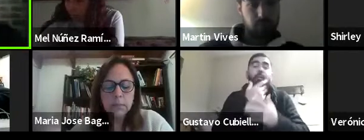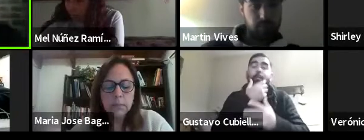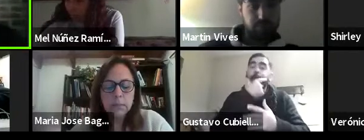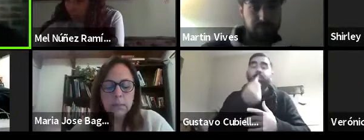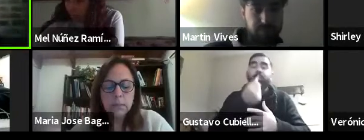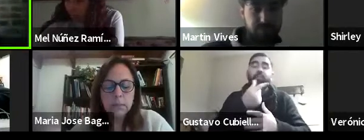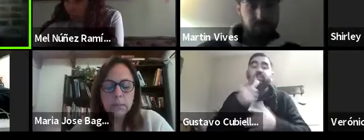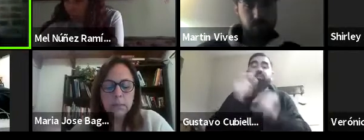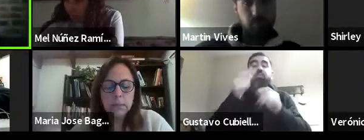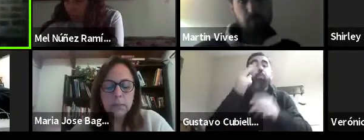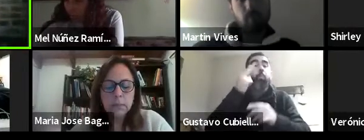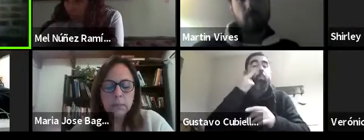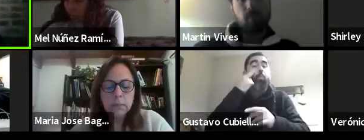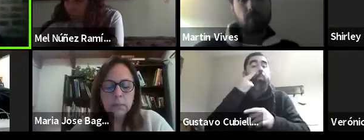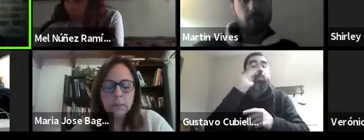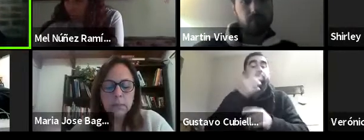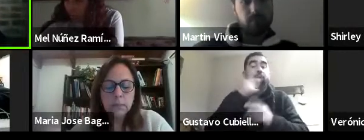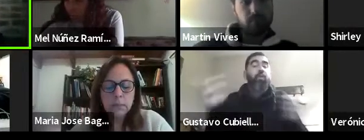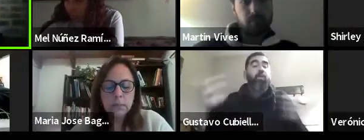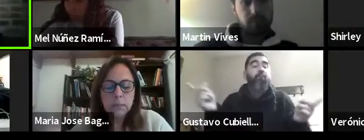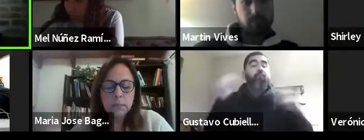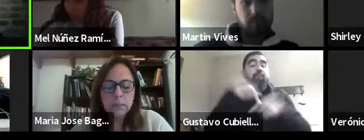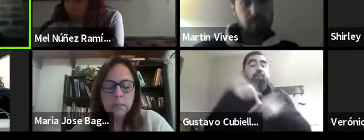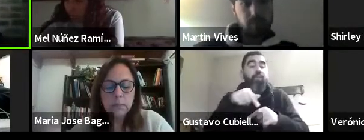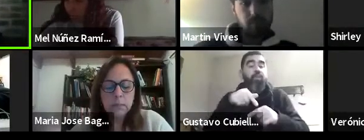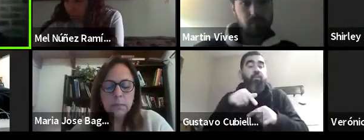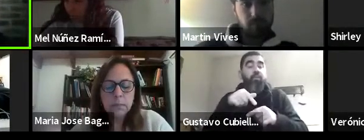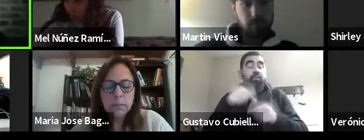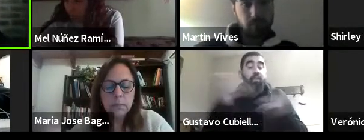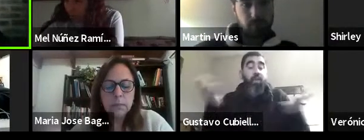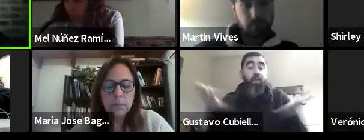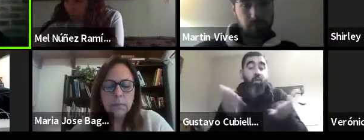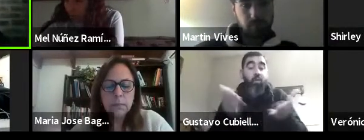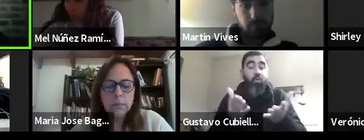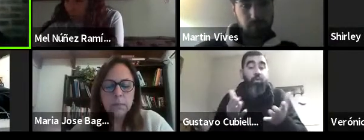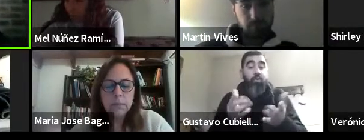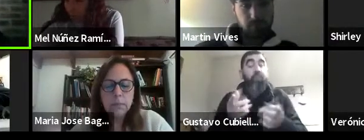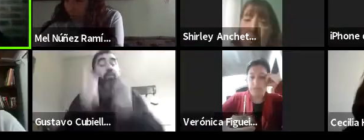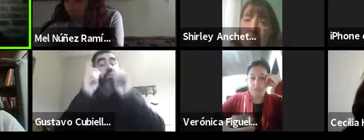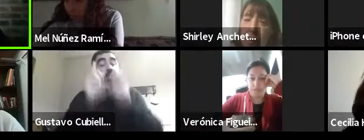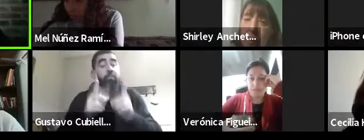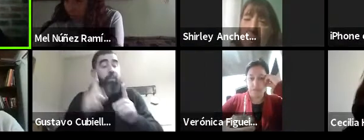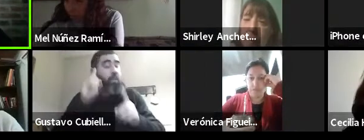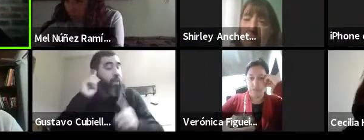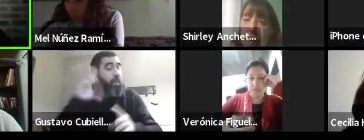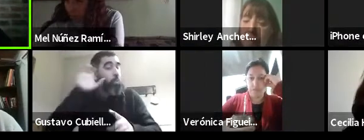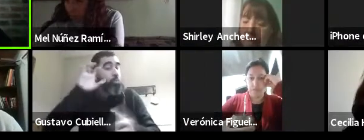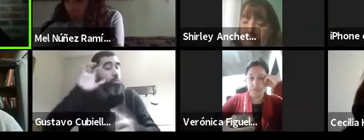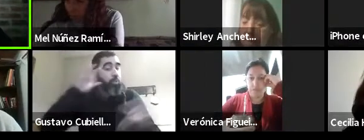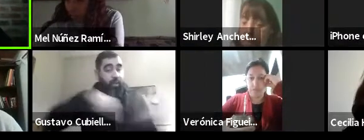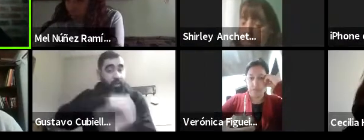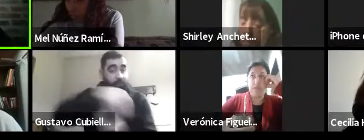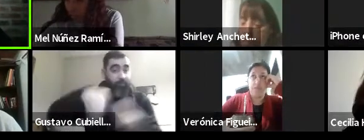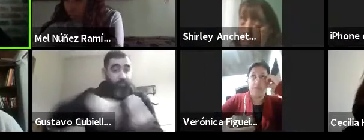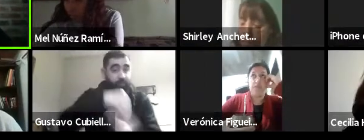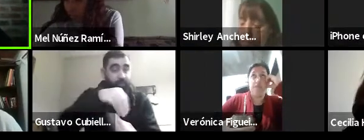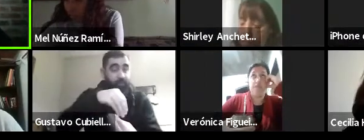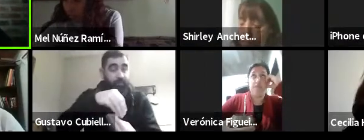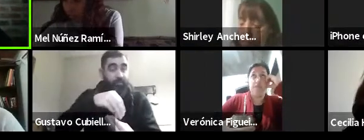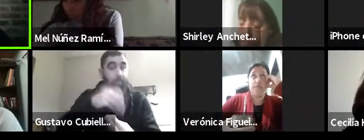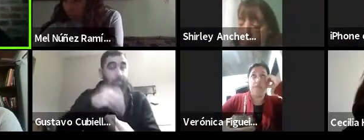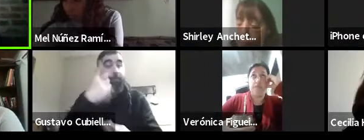esos problemas que venían surgiendo sobre la marcha y, bueno, en esto de escuchar a las familias. El tema es que